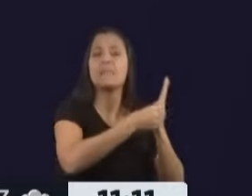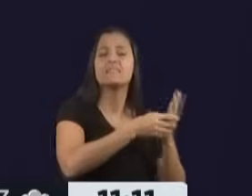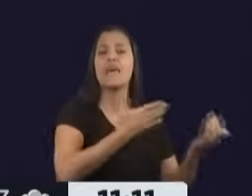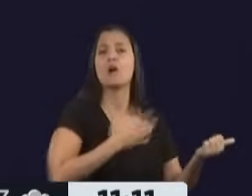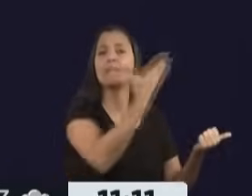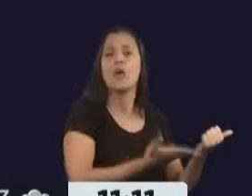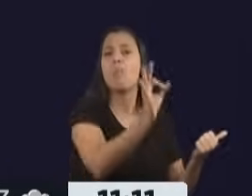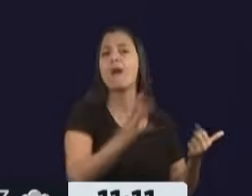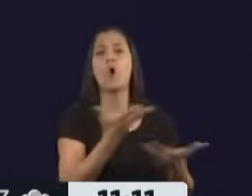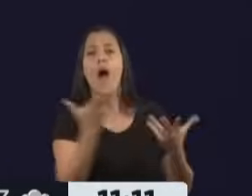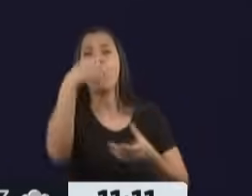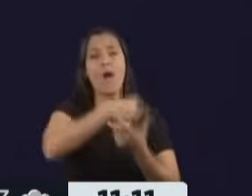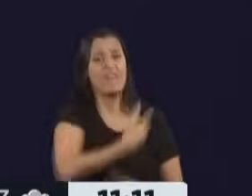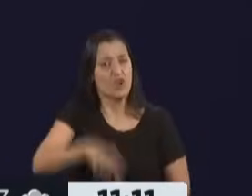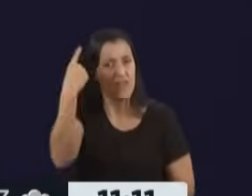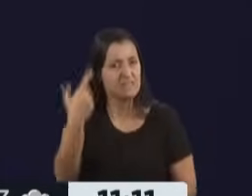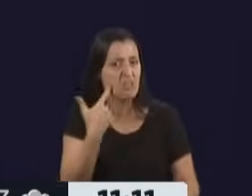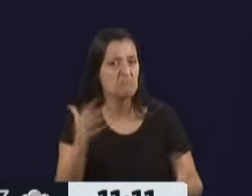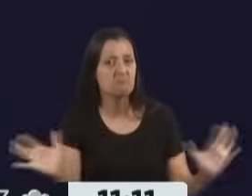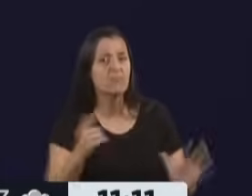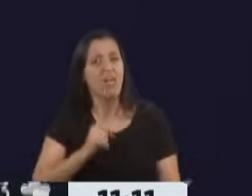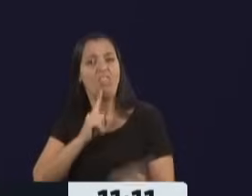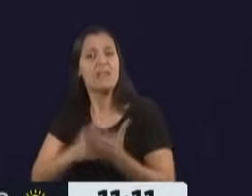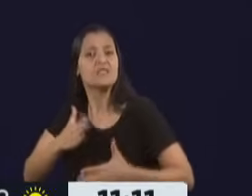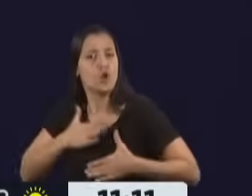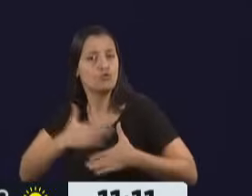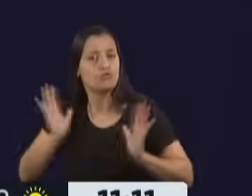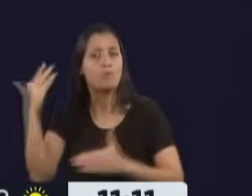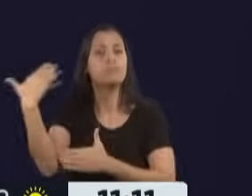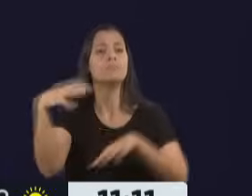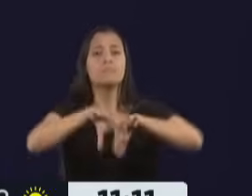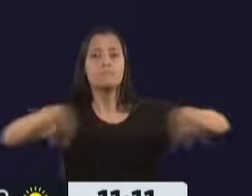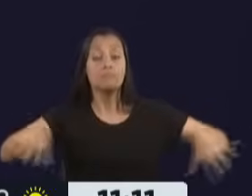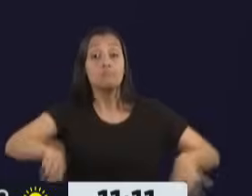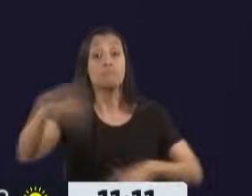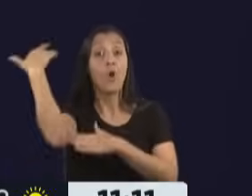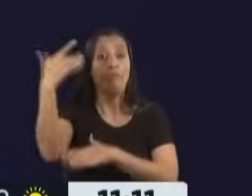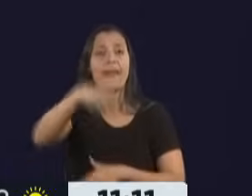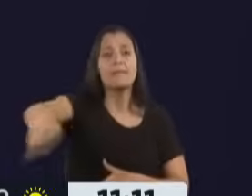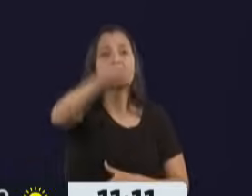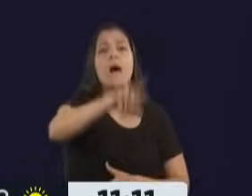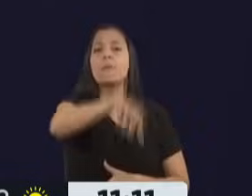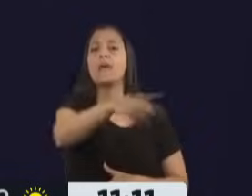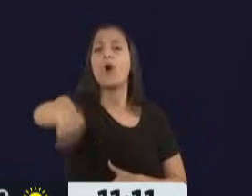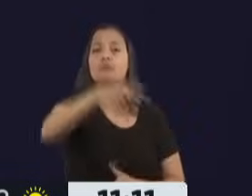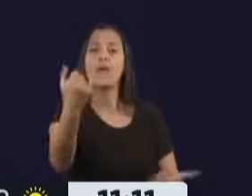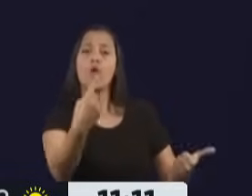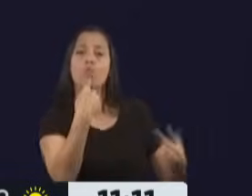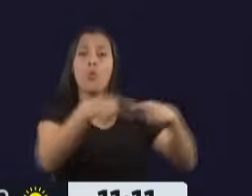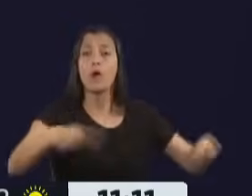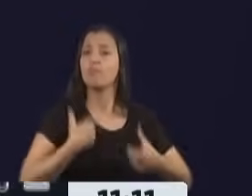del Estado. De hecho, muy por el contrario, en tal caso las conferencias sirven para aclarar alguna duda que pueda surgir cuando